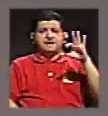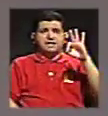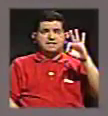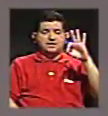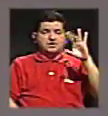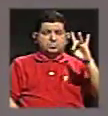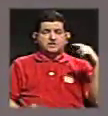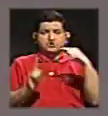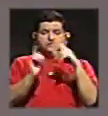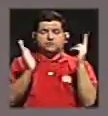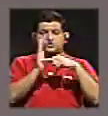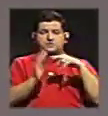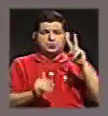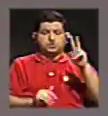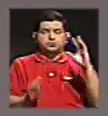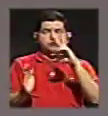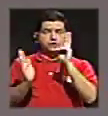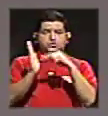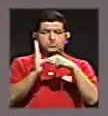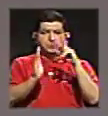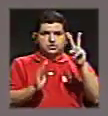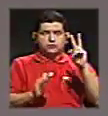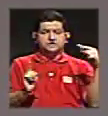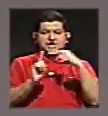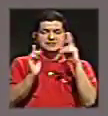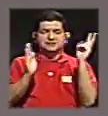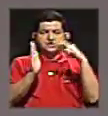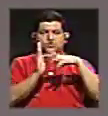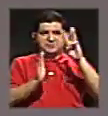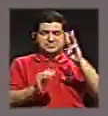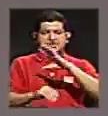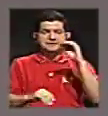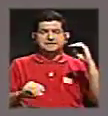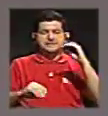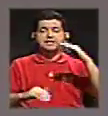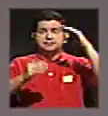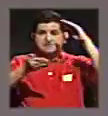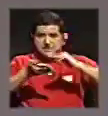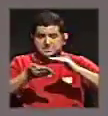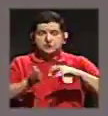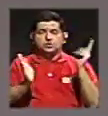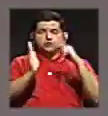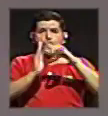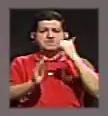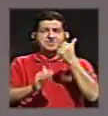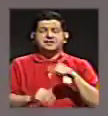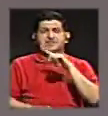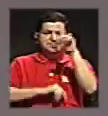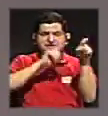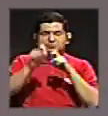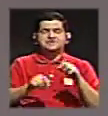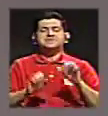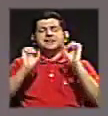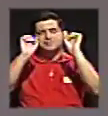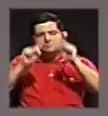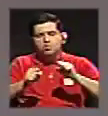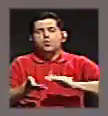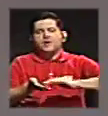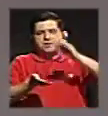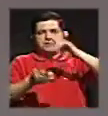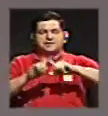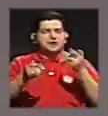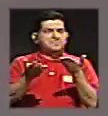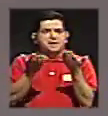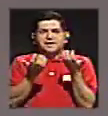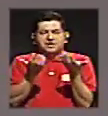2002 y del 2002 al 2006 y bajó en el 2010 según esas encuestas podría aumentar Esperamos que